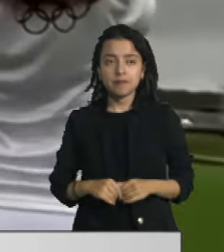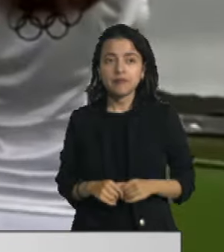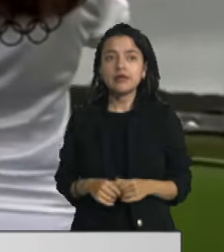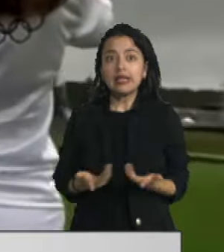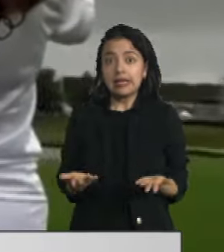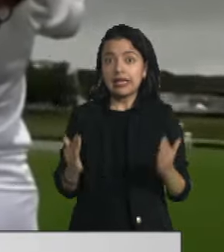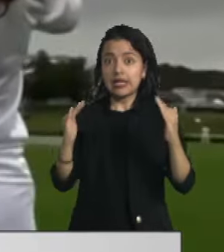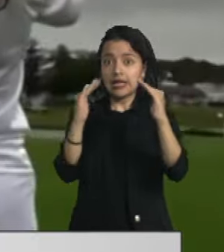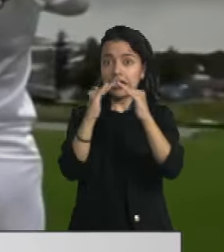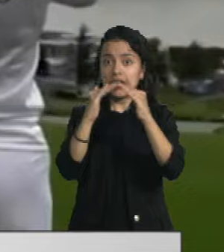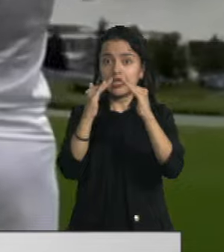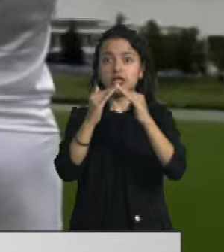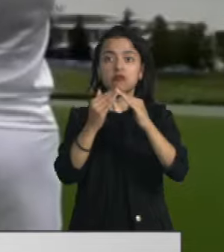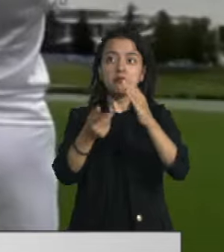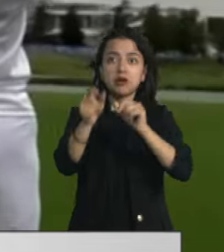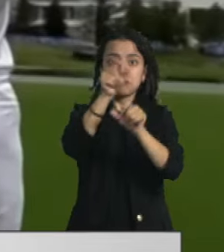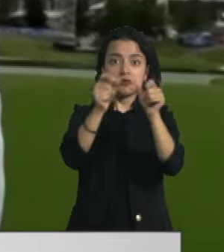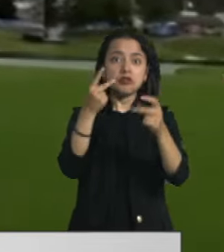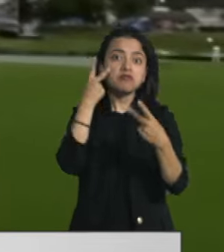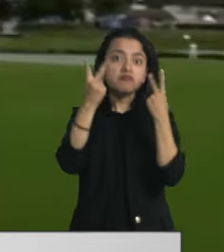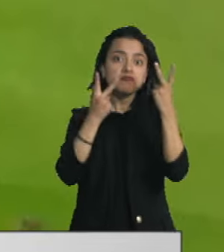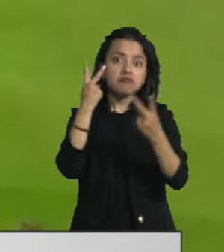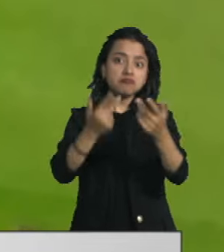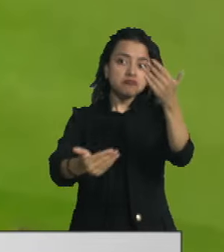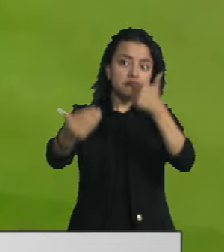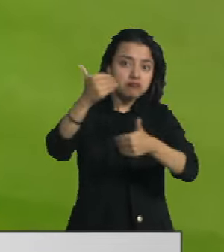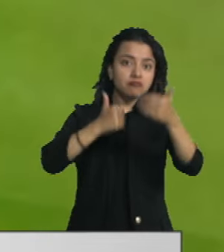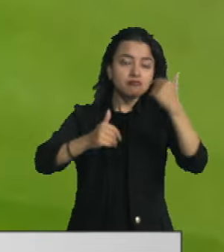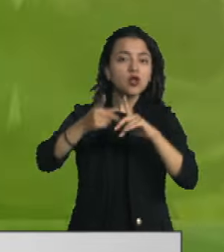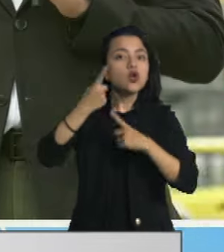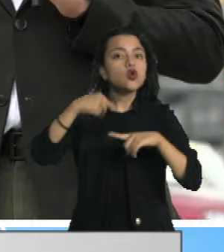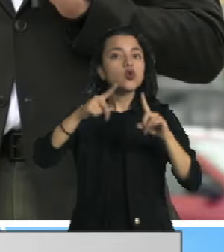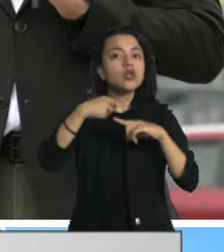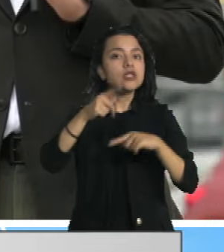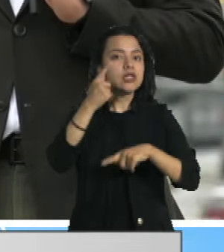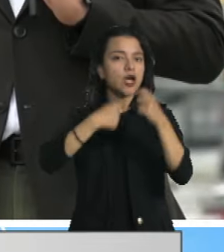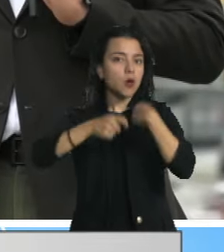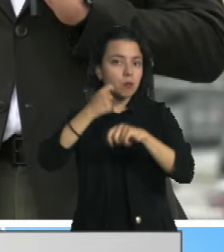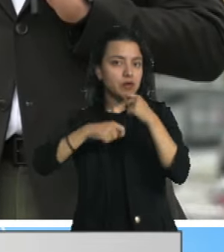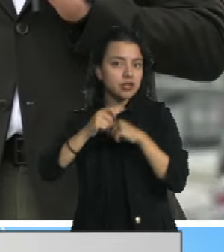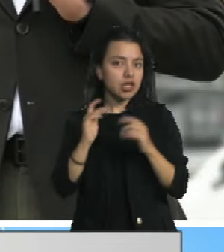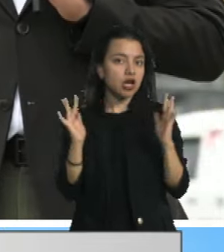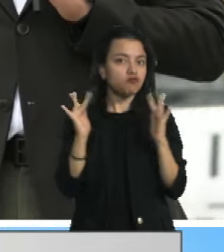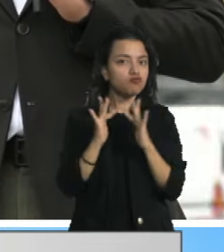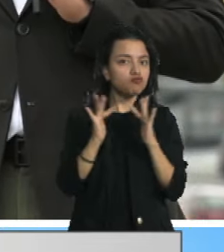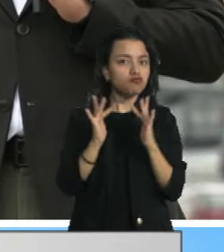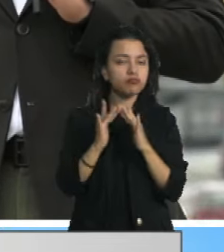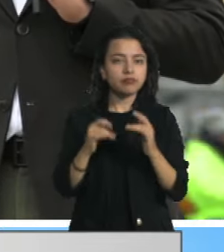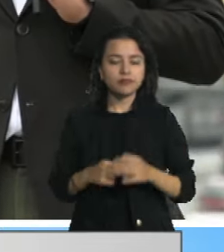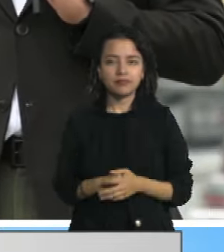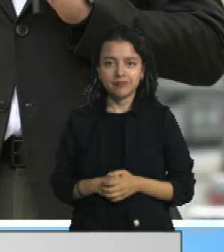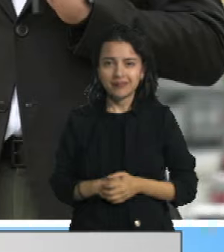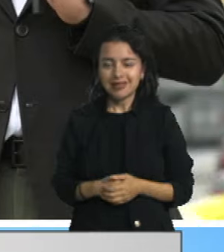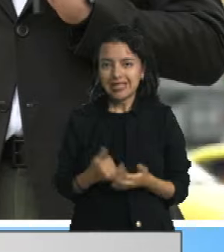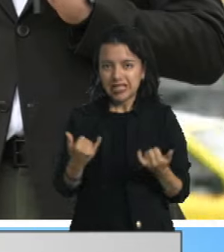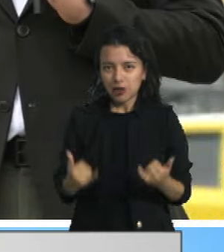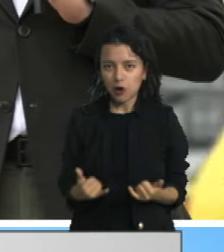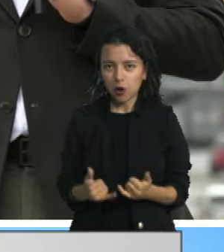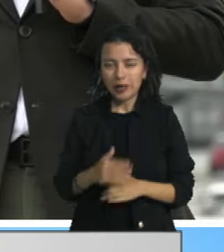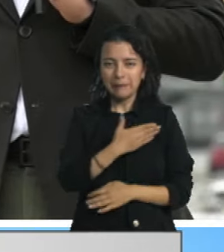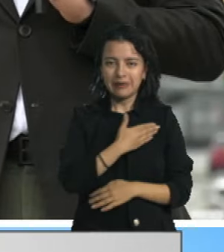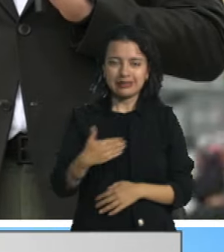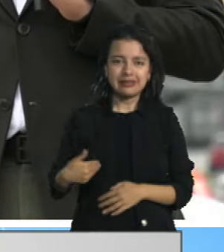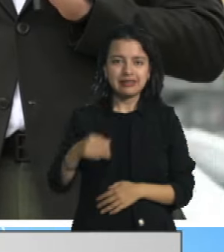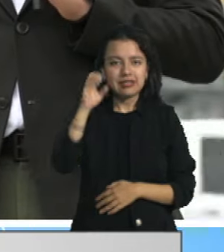turística y comercial para el gobierno de Colombia. El presidente Gustavo Petro en la mañana de este jueves realizó un evento en compañía de su comitiva,